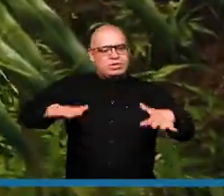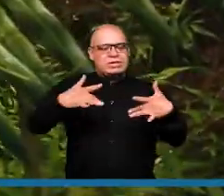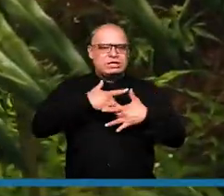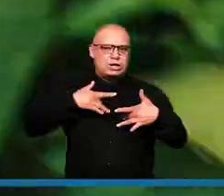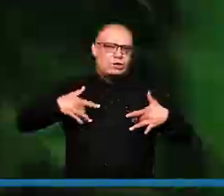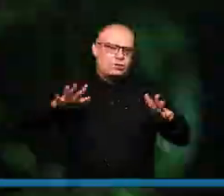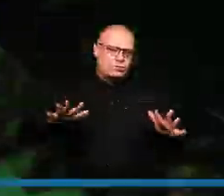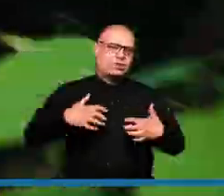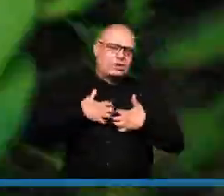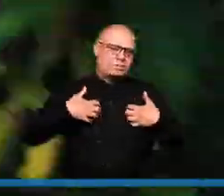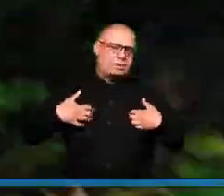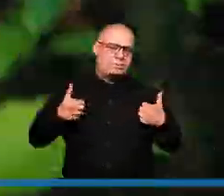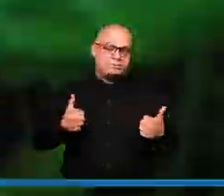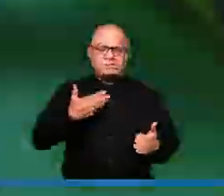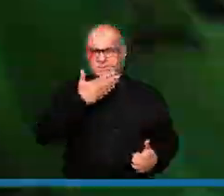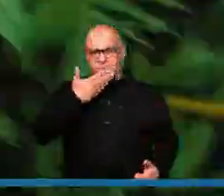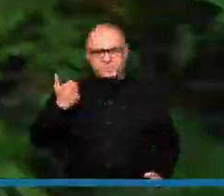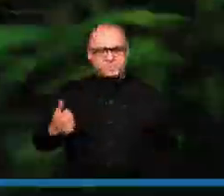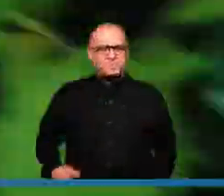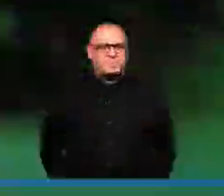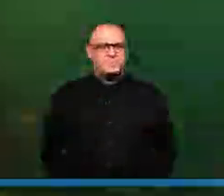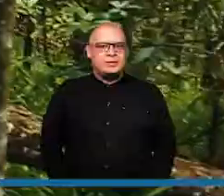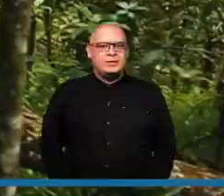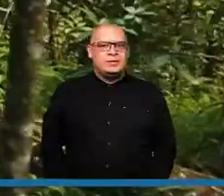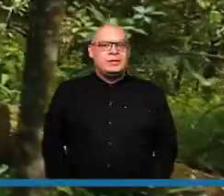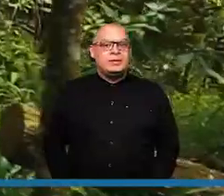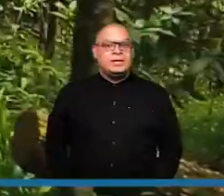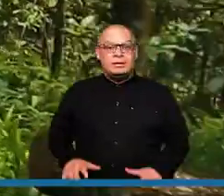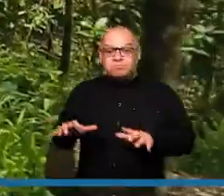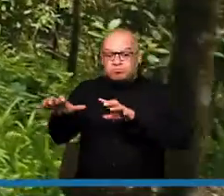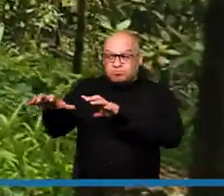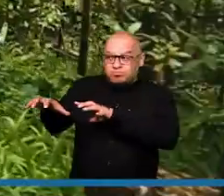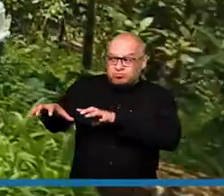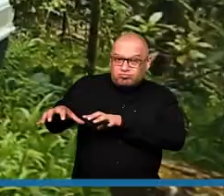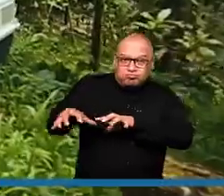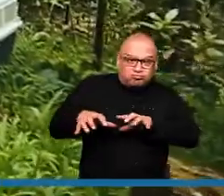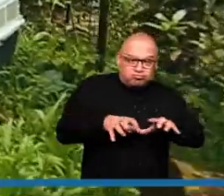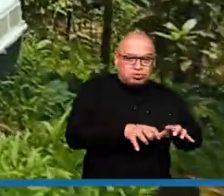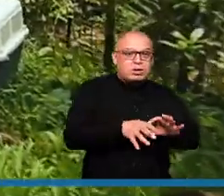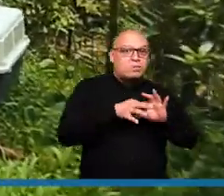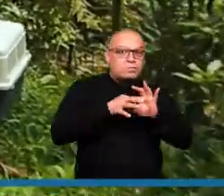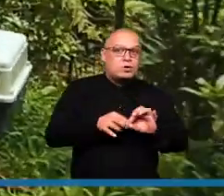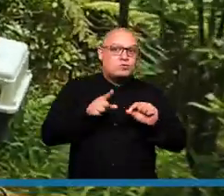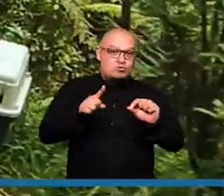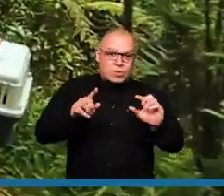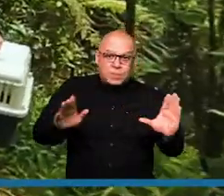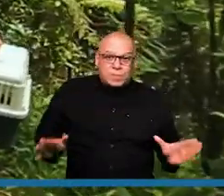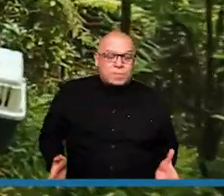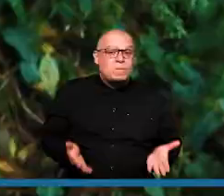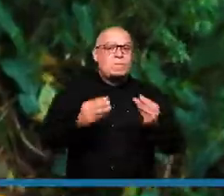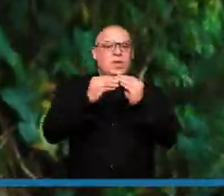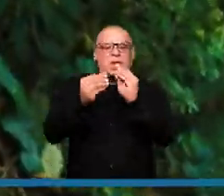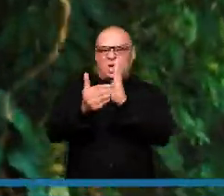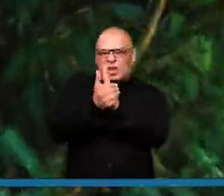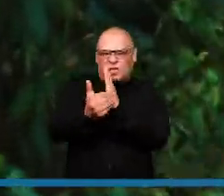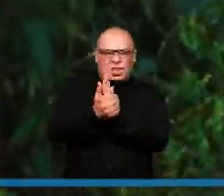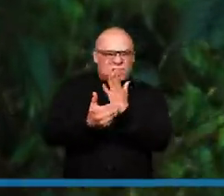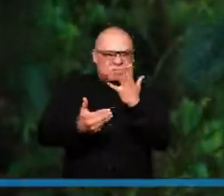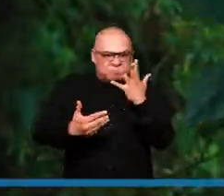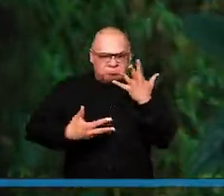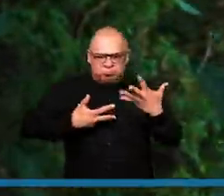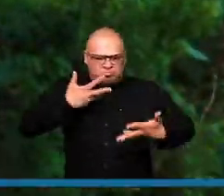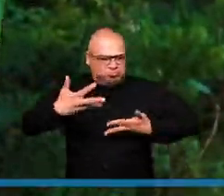conductual es la que se encarga de recuperar todas esas habilidades silvestres del animal y darle todas las herramientas para que